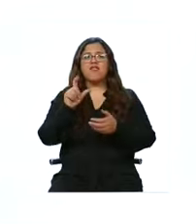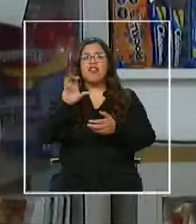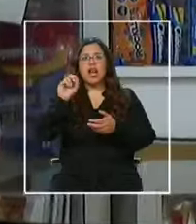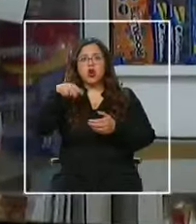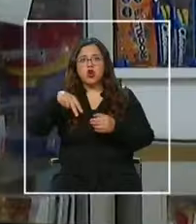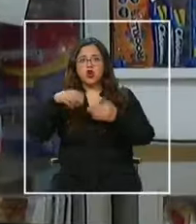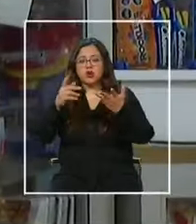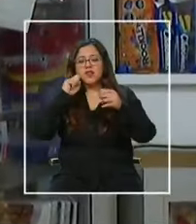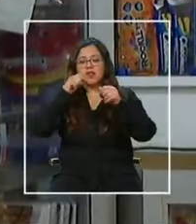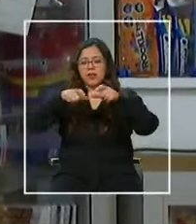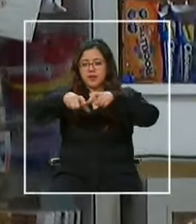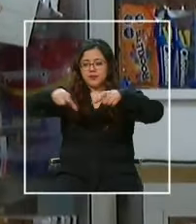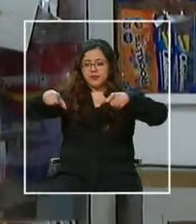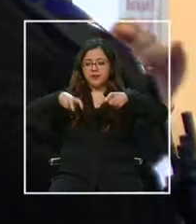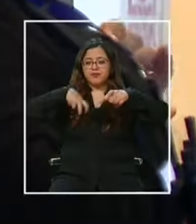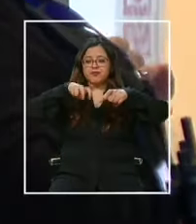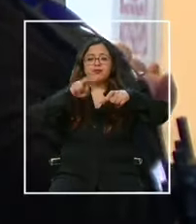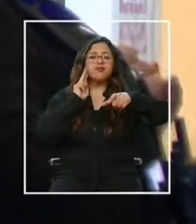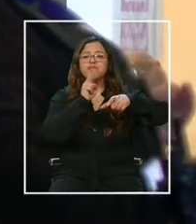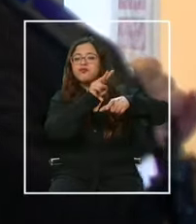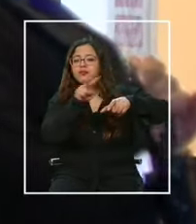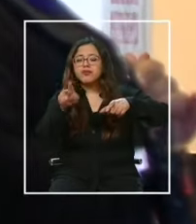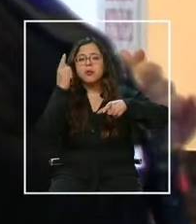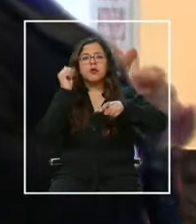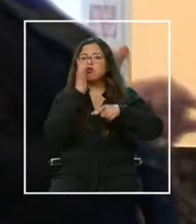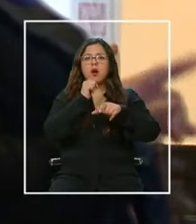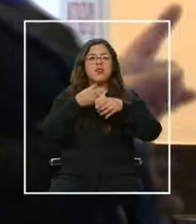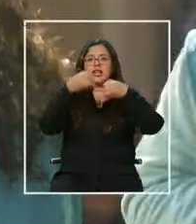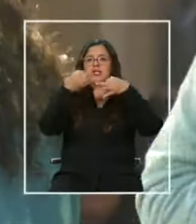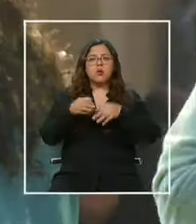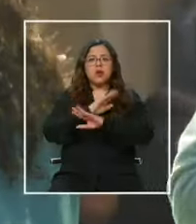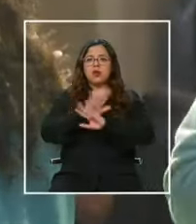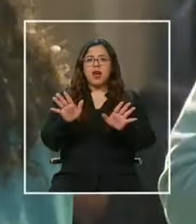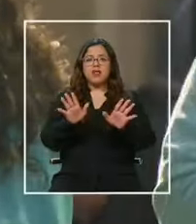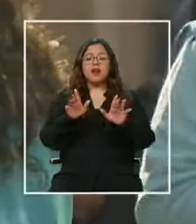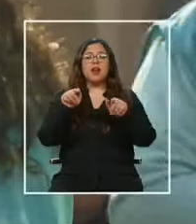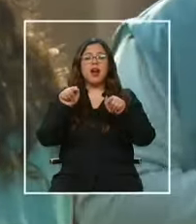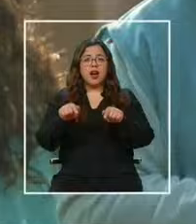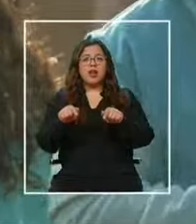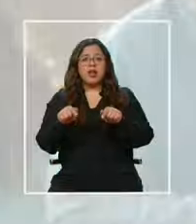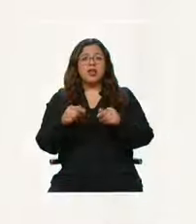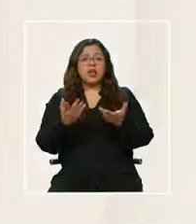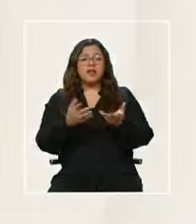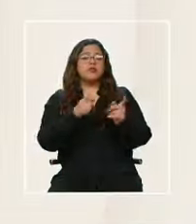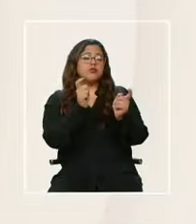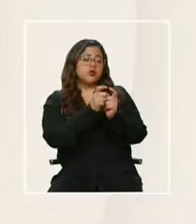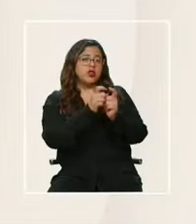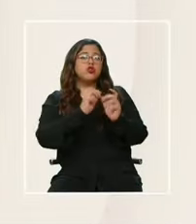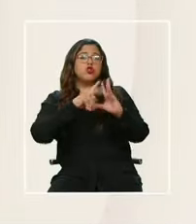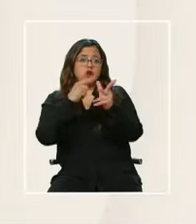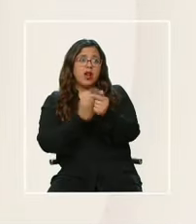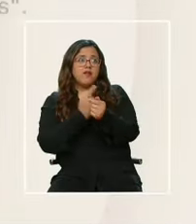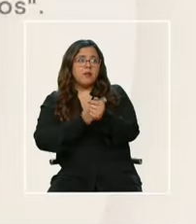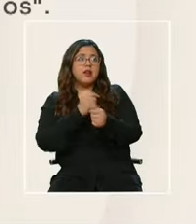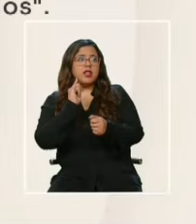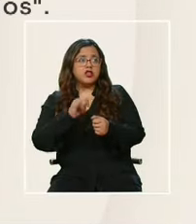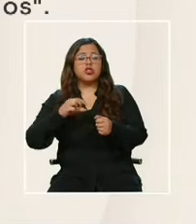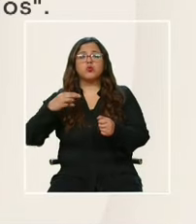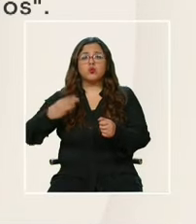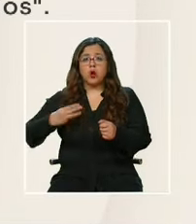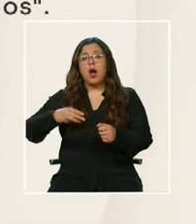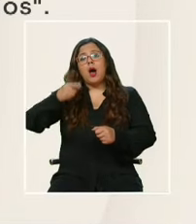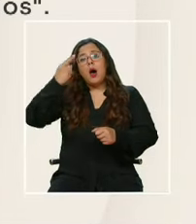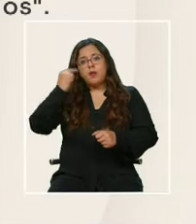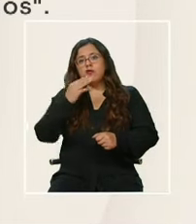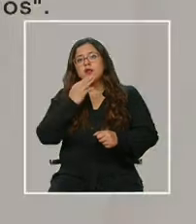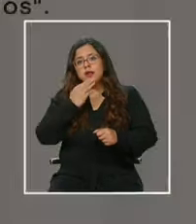alguna. El municipio señaló estar en comunicación con la familia y anticiparon que se harán parte de eventuales acciones